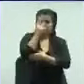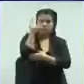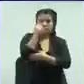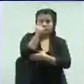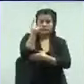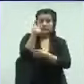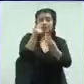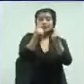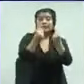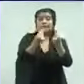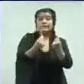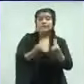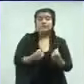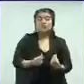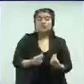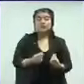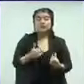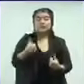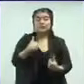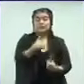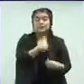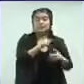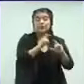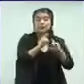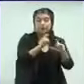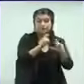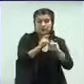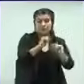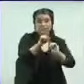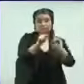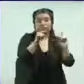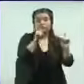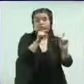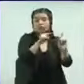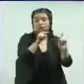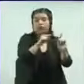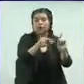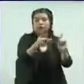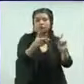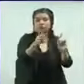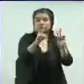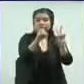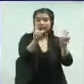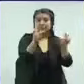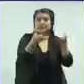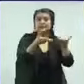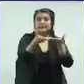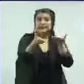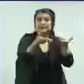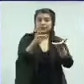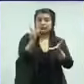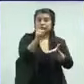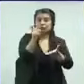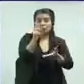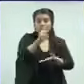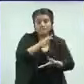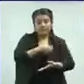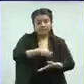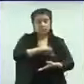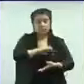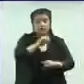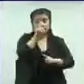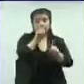del presupuesto del Ministerio, todos enfocados particularmente en los servicios no personales y en las